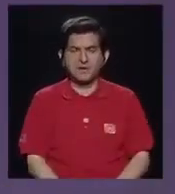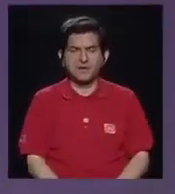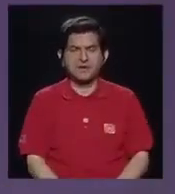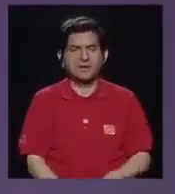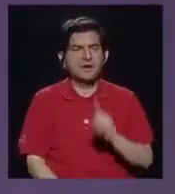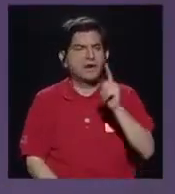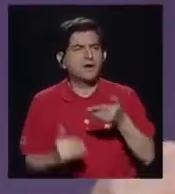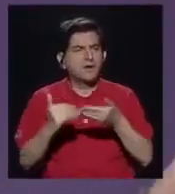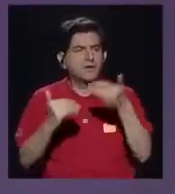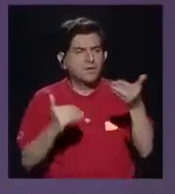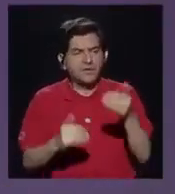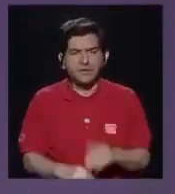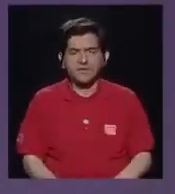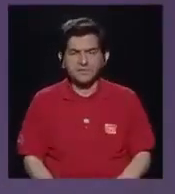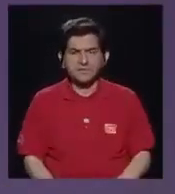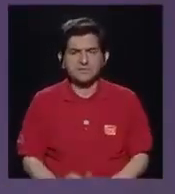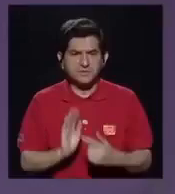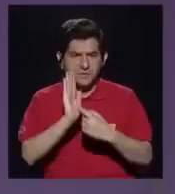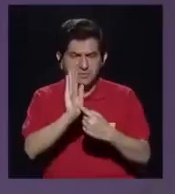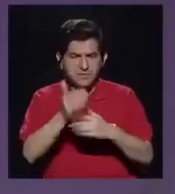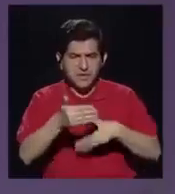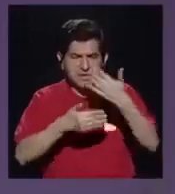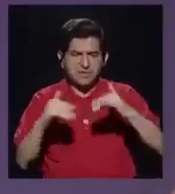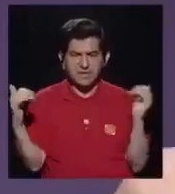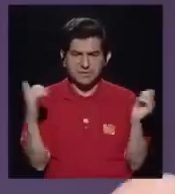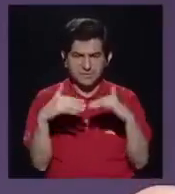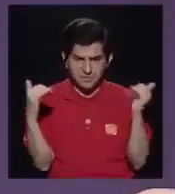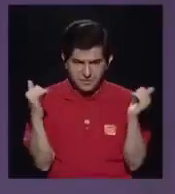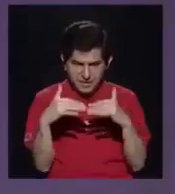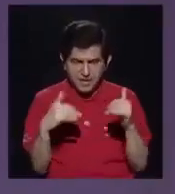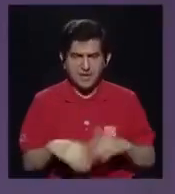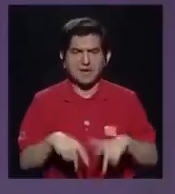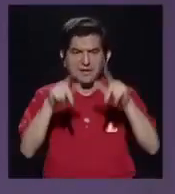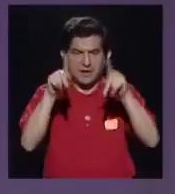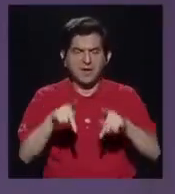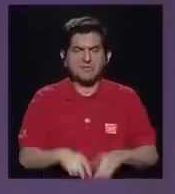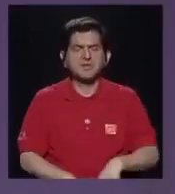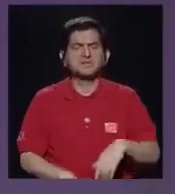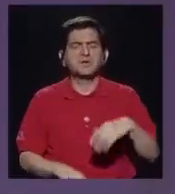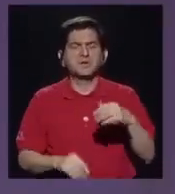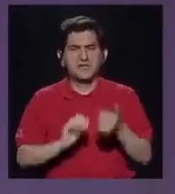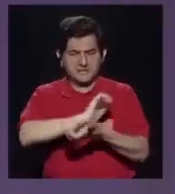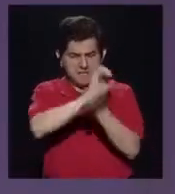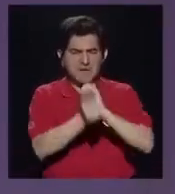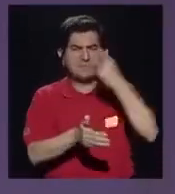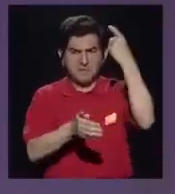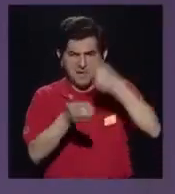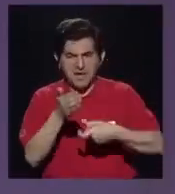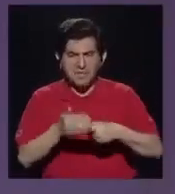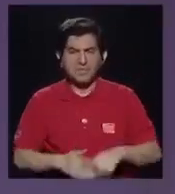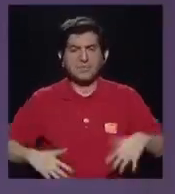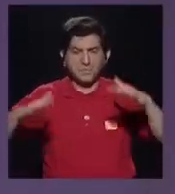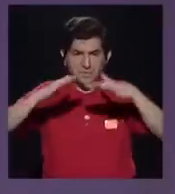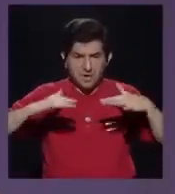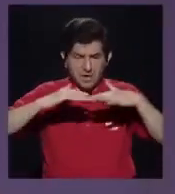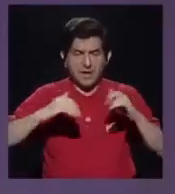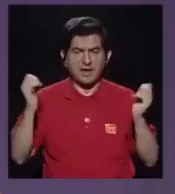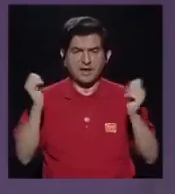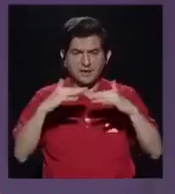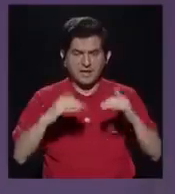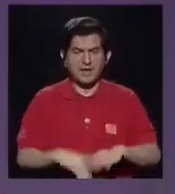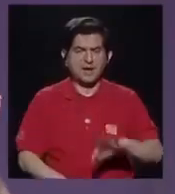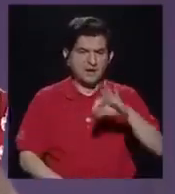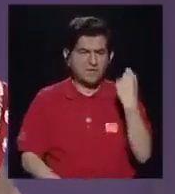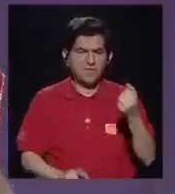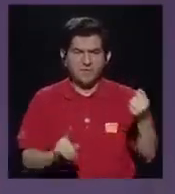ha firmado muchas veces es que después de la guerra la gente se vuelve cruel en el ambiente bélico formas